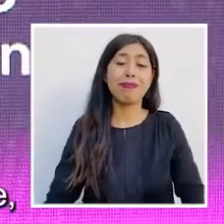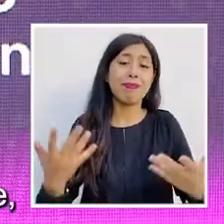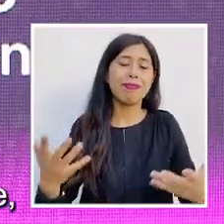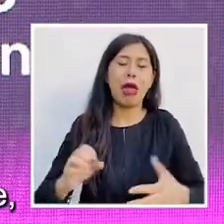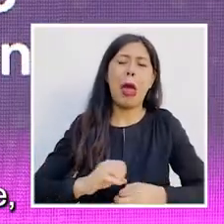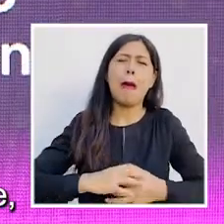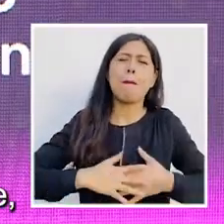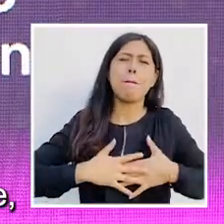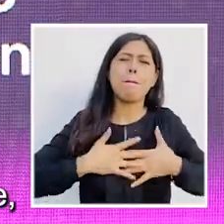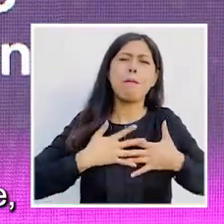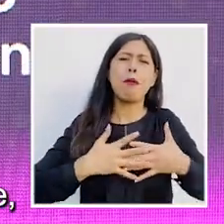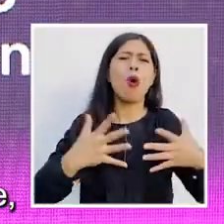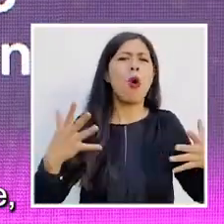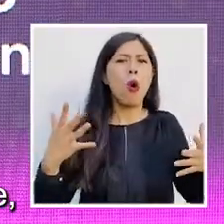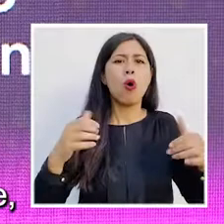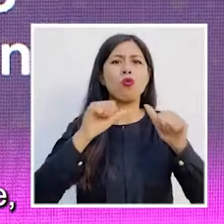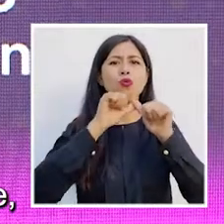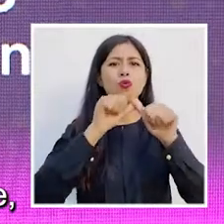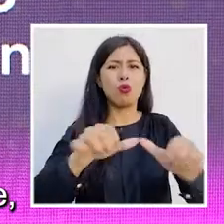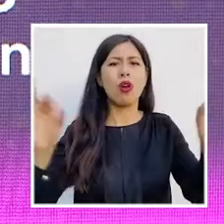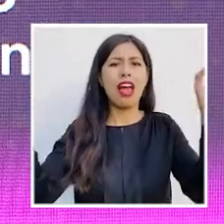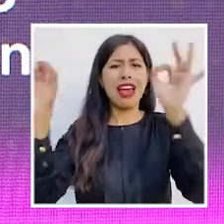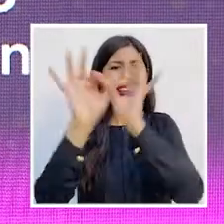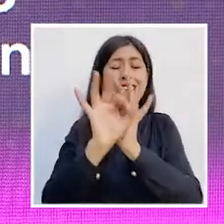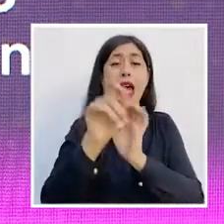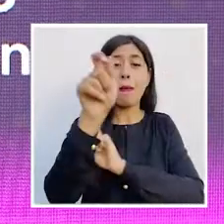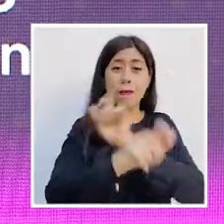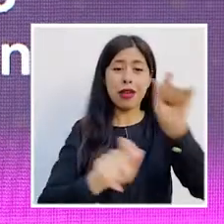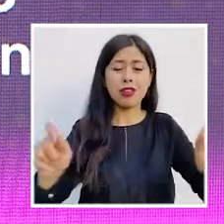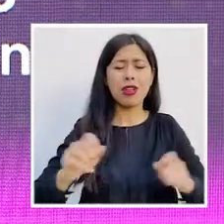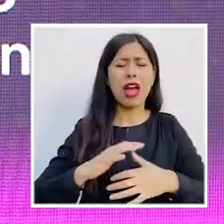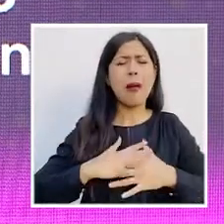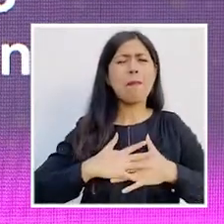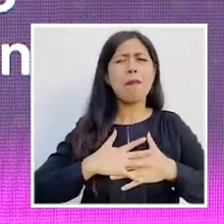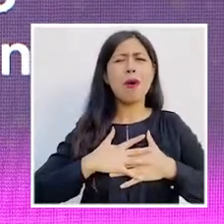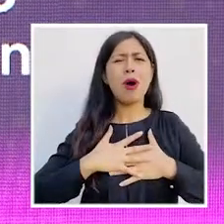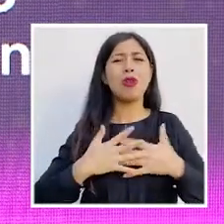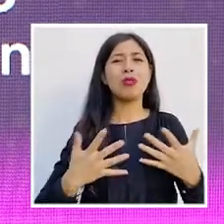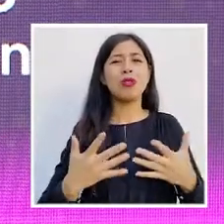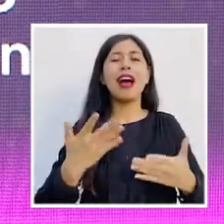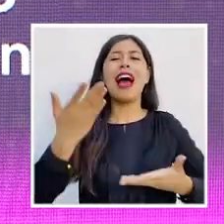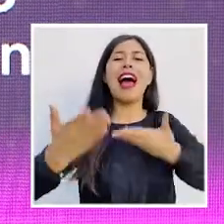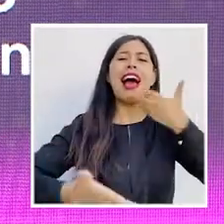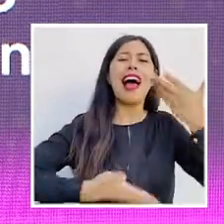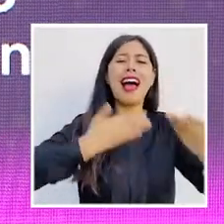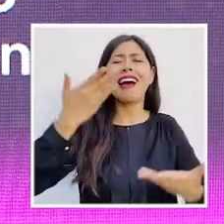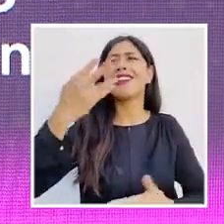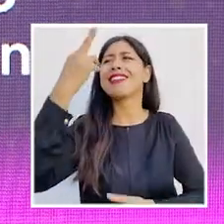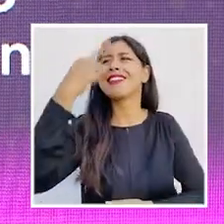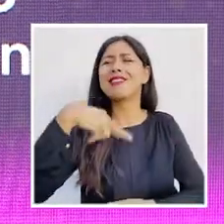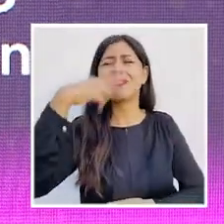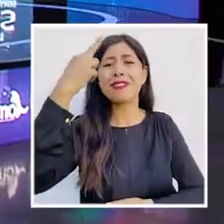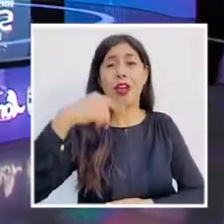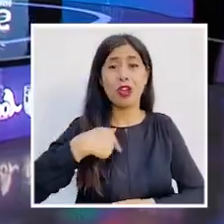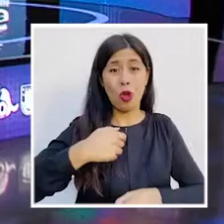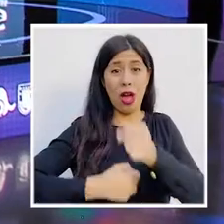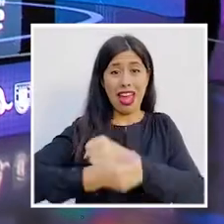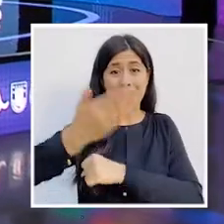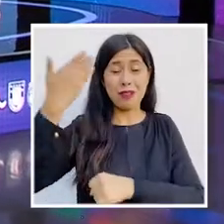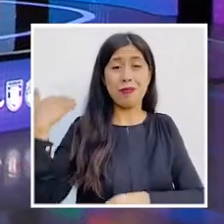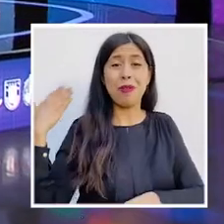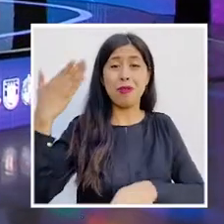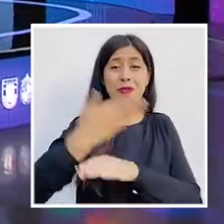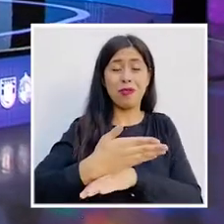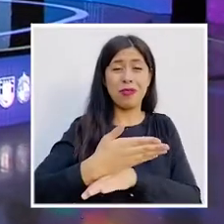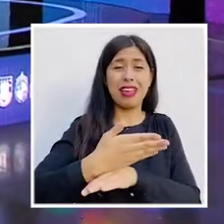Bueno, mucha emoción se genera durante un eclipse. La gente se emociona, cantan, lloran. Cuando yo estuve el año